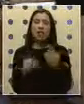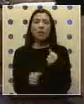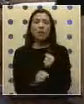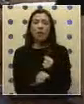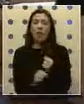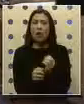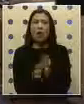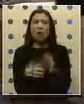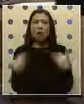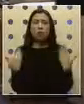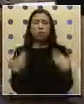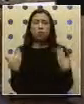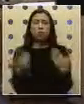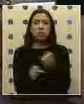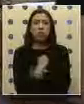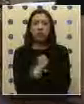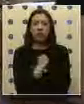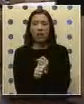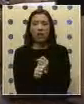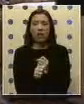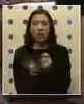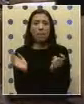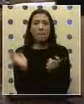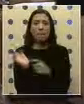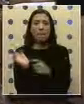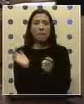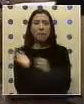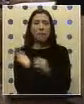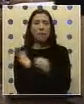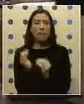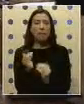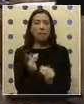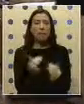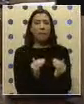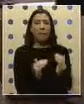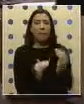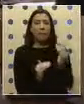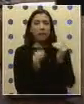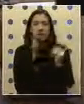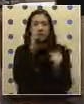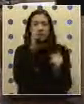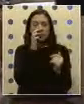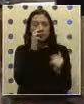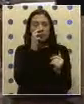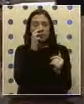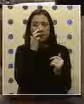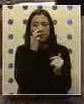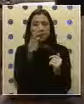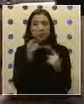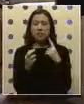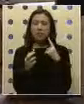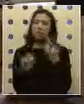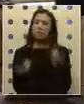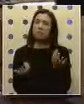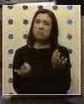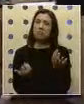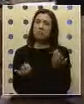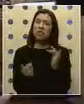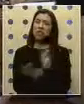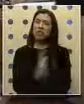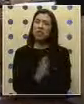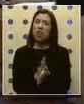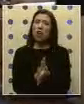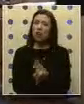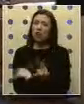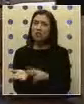como locos. La productividad aumenta año con año. Y entonces uno dice, si todo esto